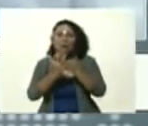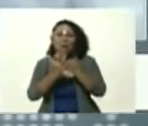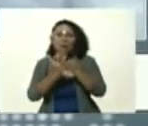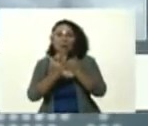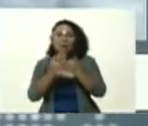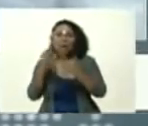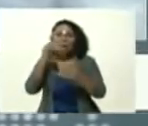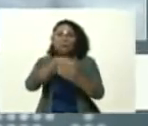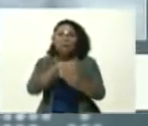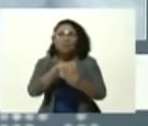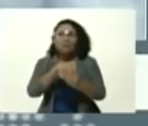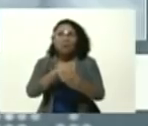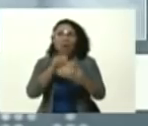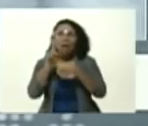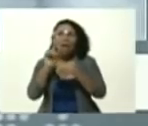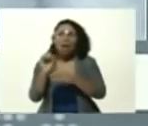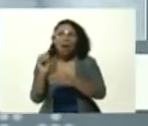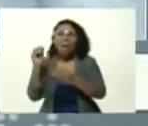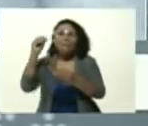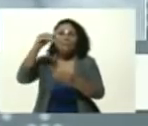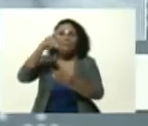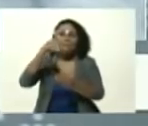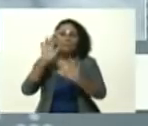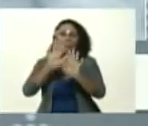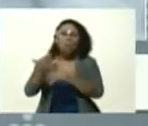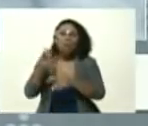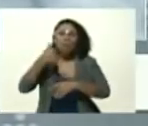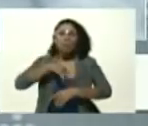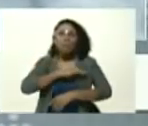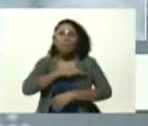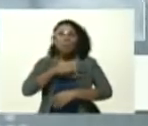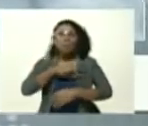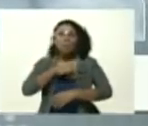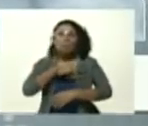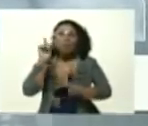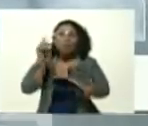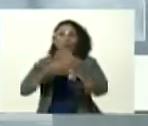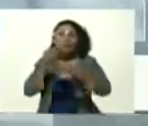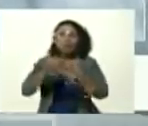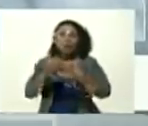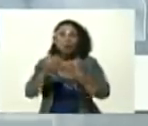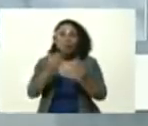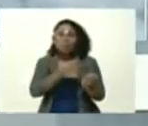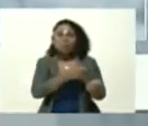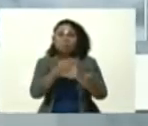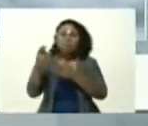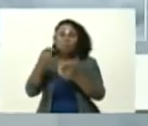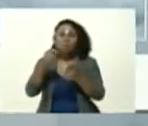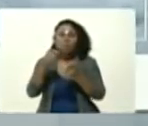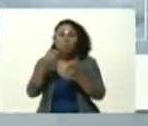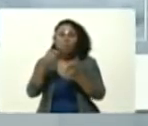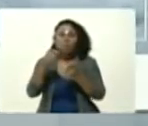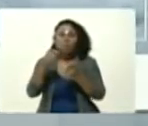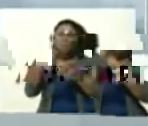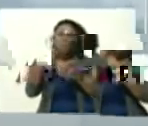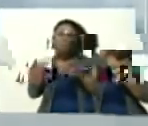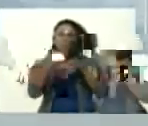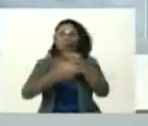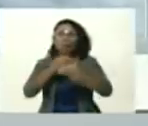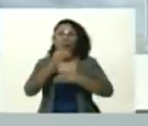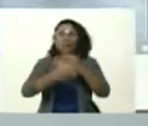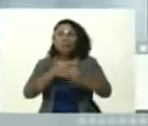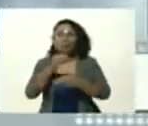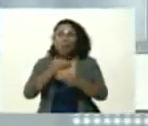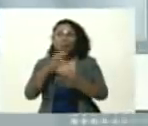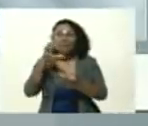de barrio adentro, ahí apoyando a nuestro pueblo. Hemos hecho traslado de personas que en